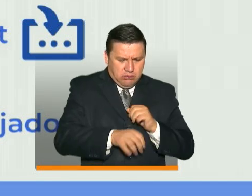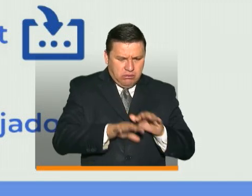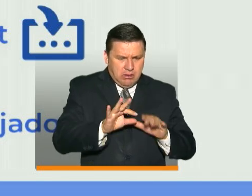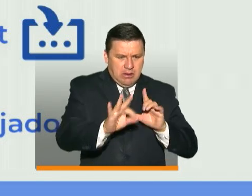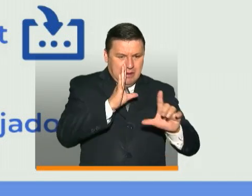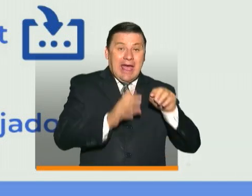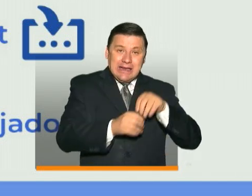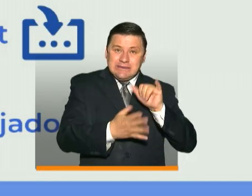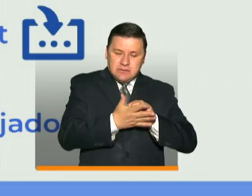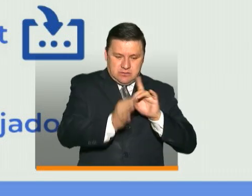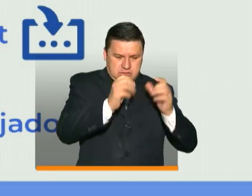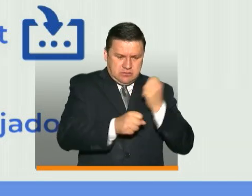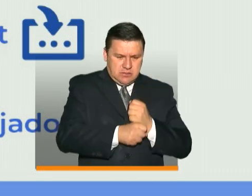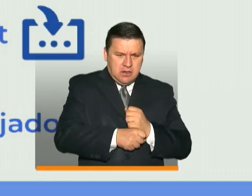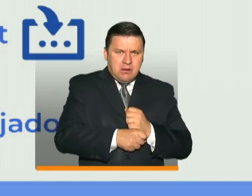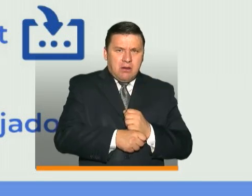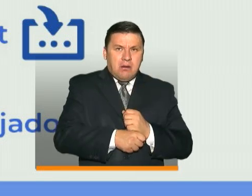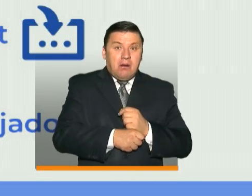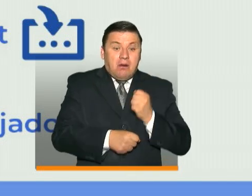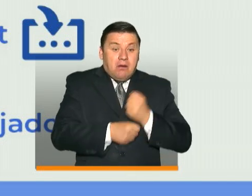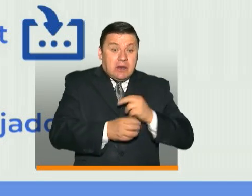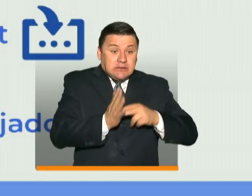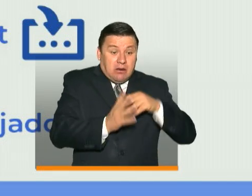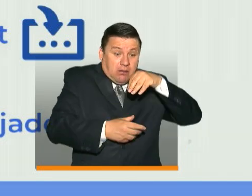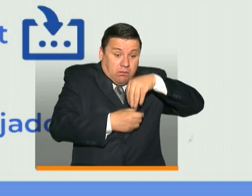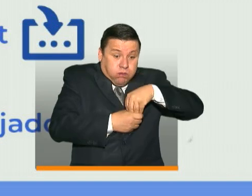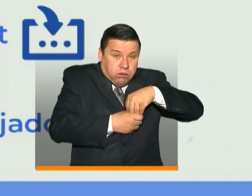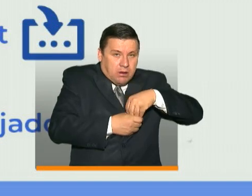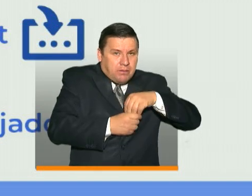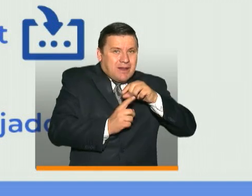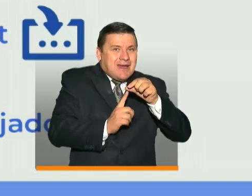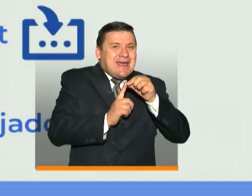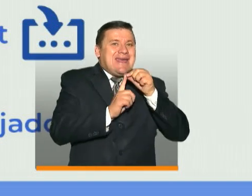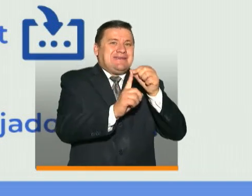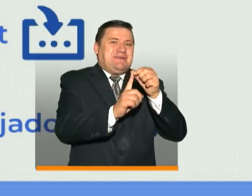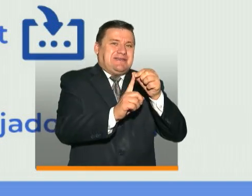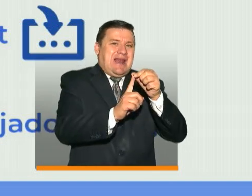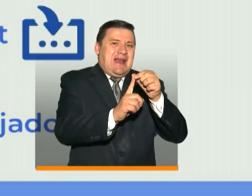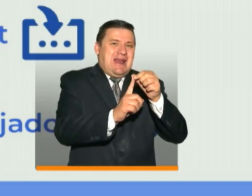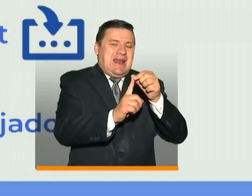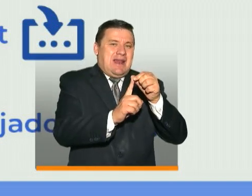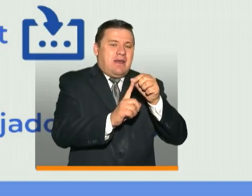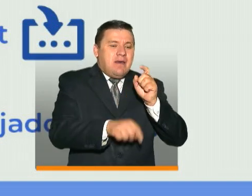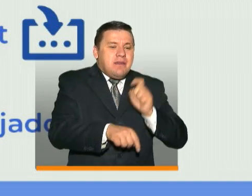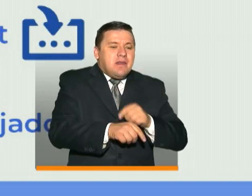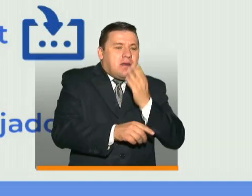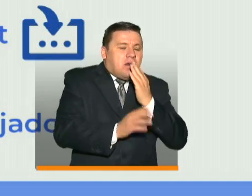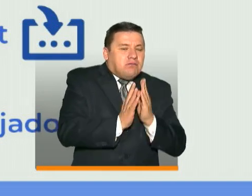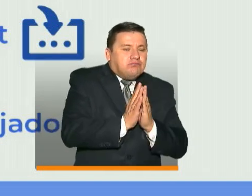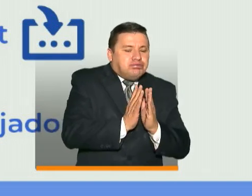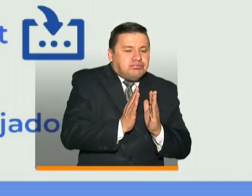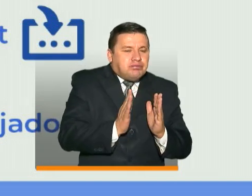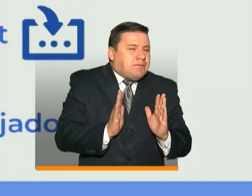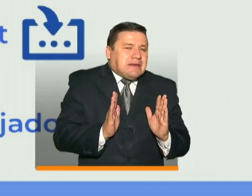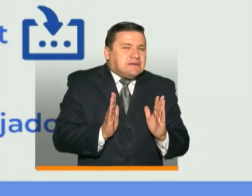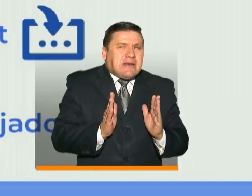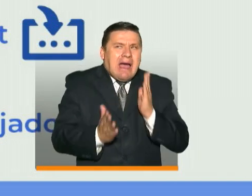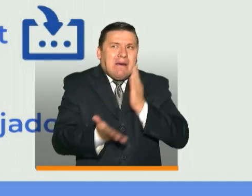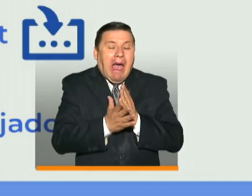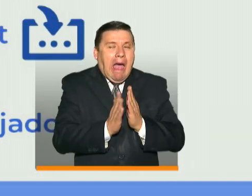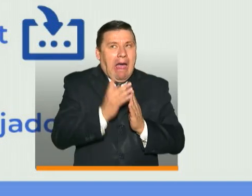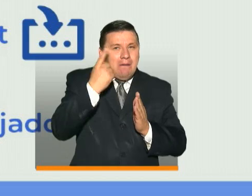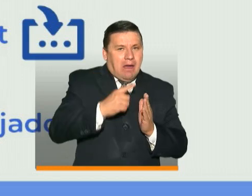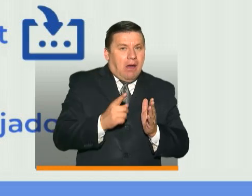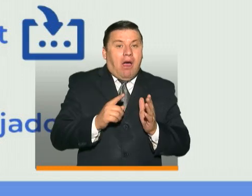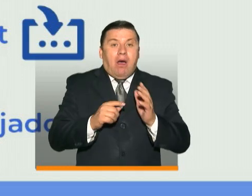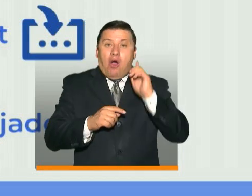Eso es el teletrabajo. Pero el trabajo en casa es una manera excepcional y temporal en la cual habilitamos para que se